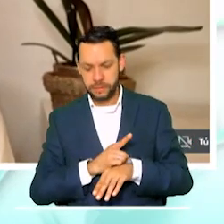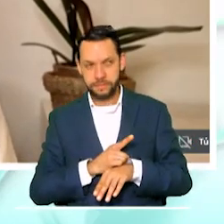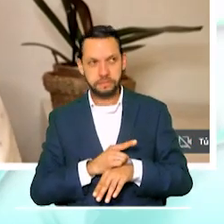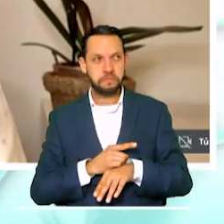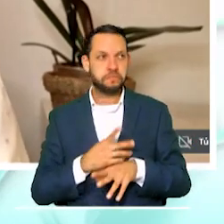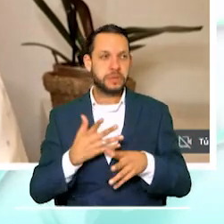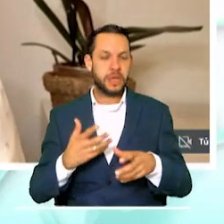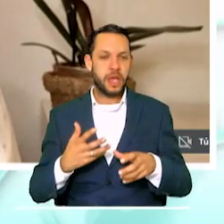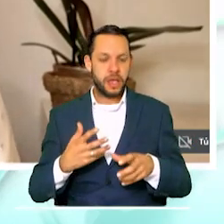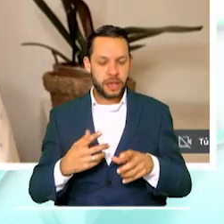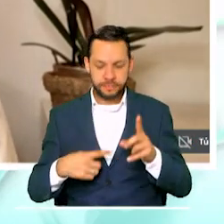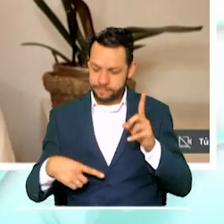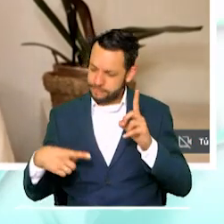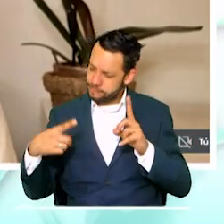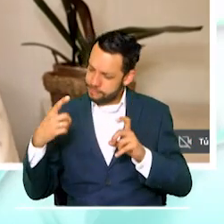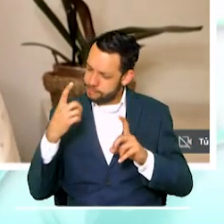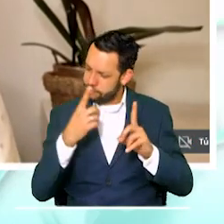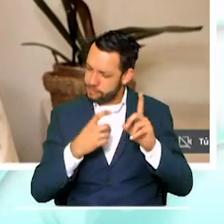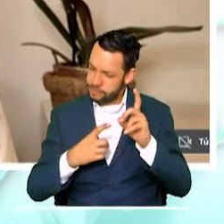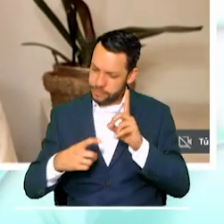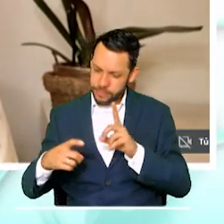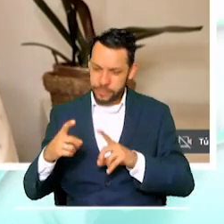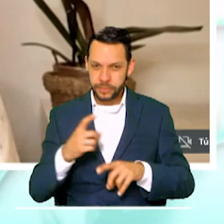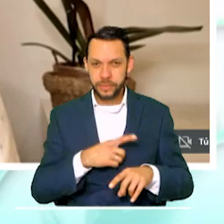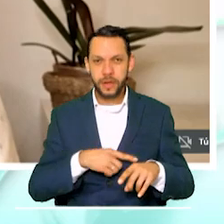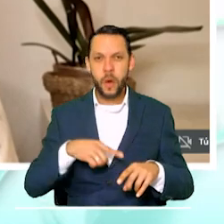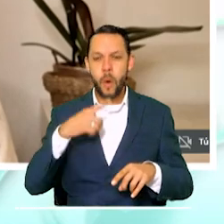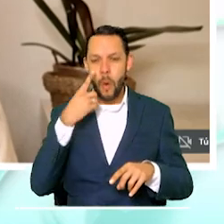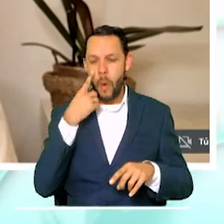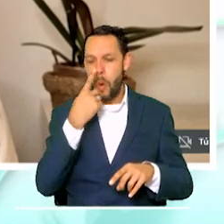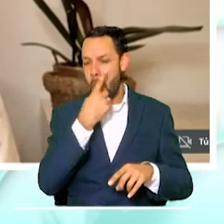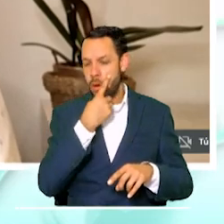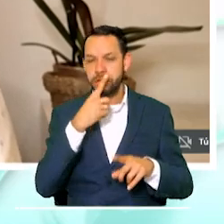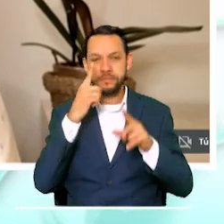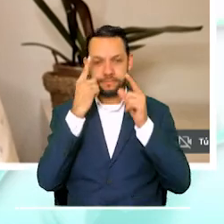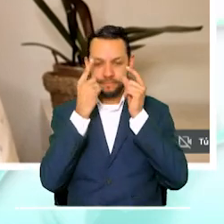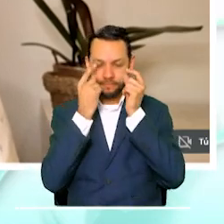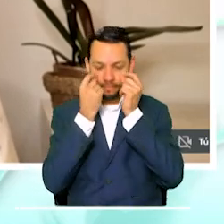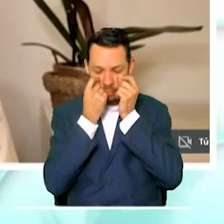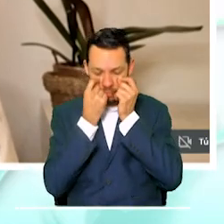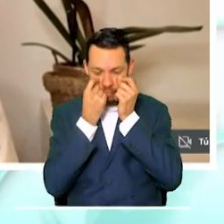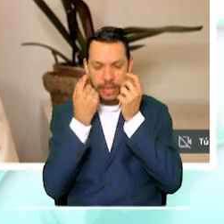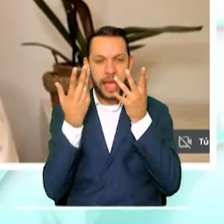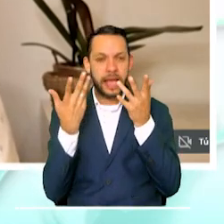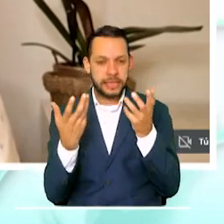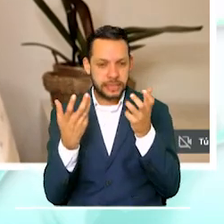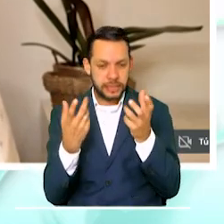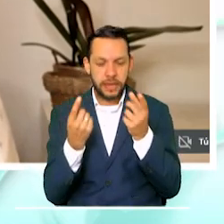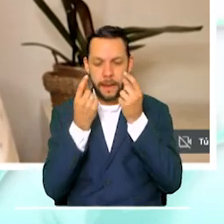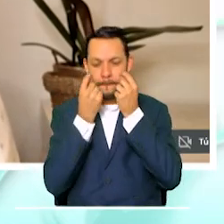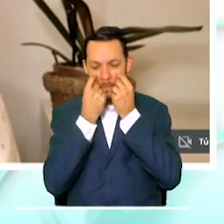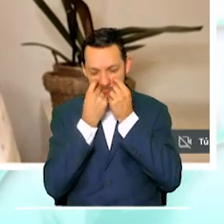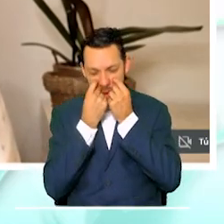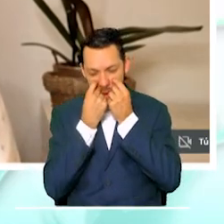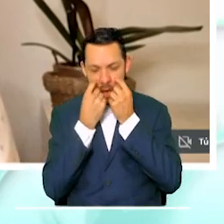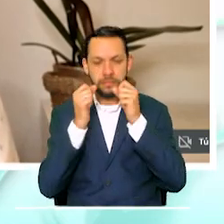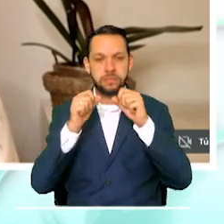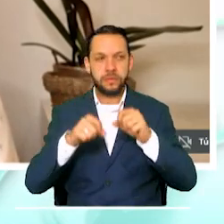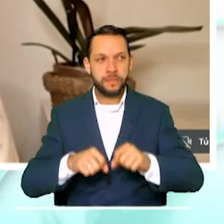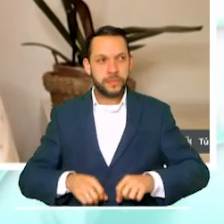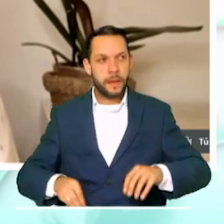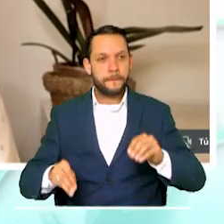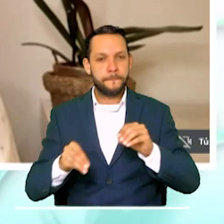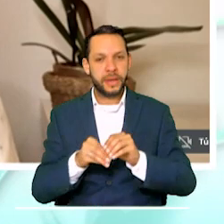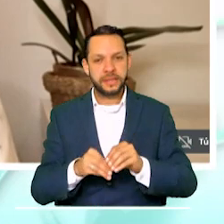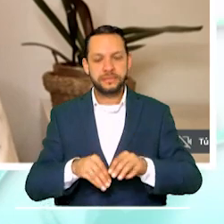quieran explorar, los invito a que cierren sus ojos. Quienes no quieran cerrar los ojos, fijan un punto en el